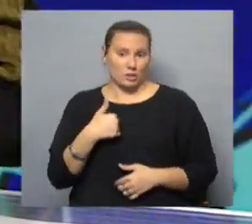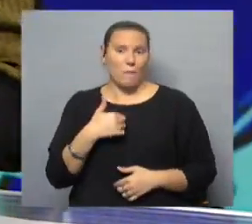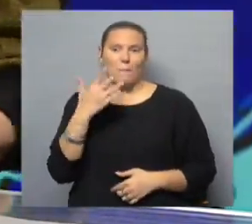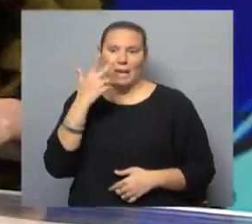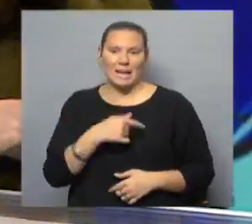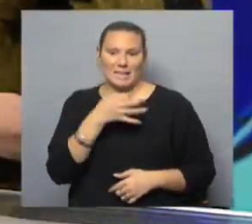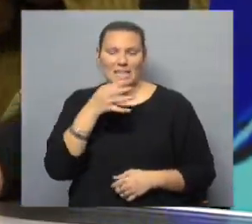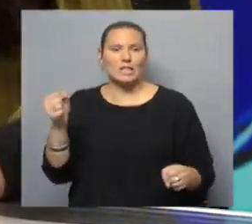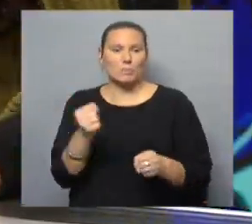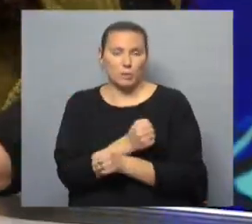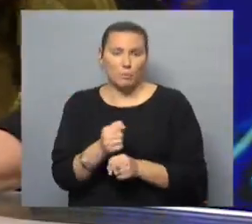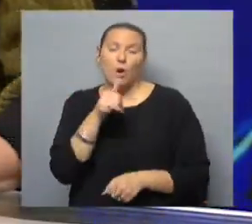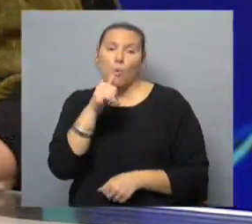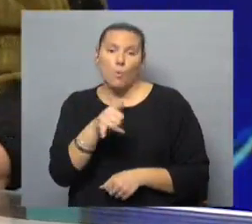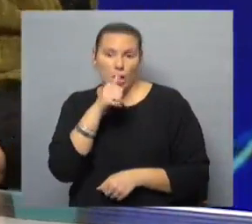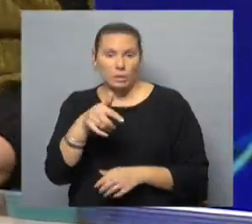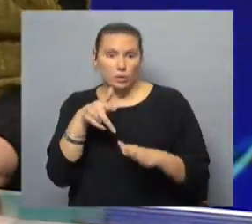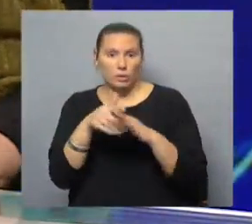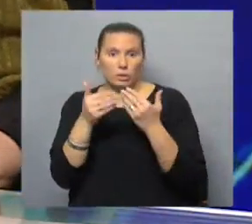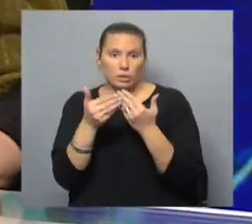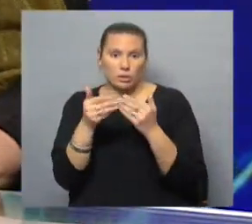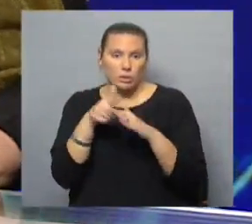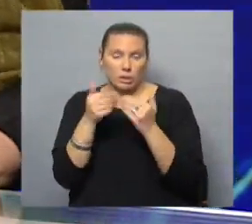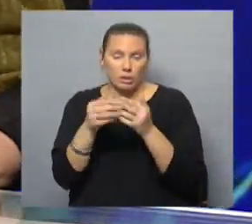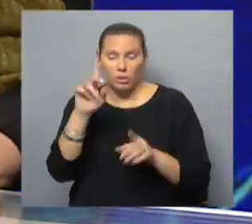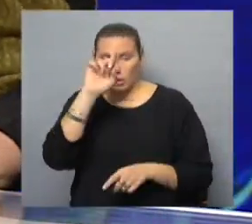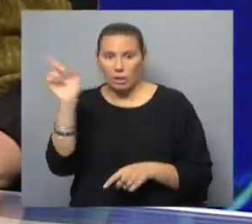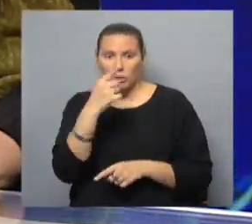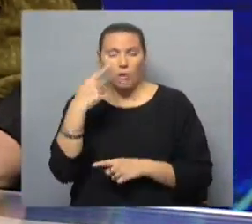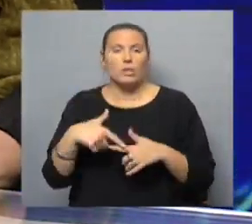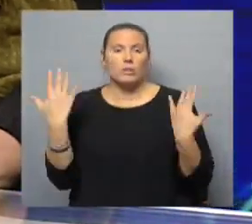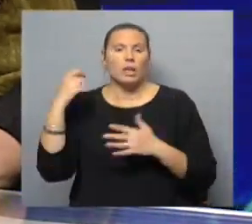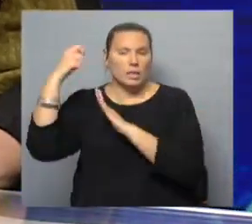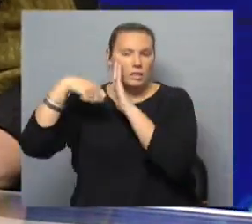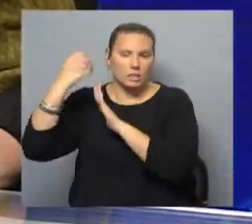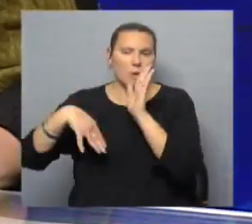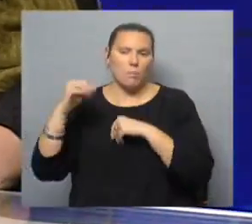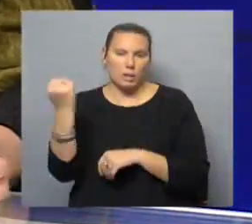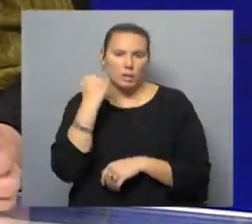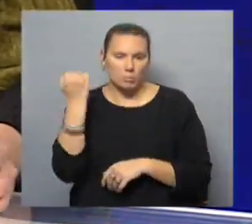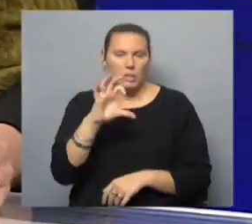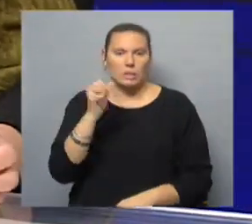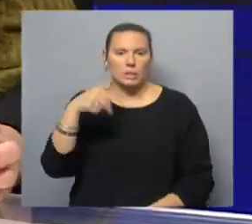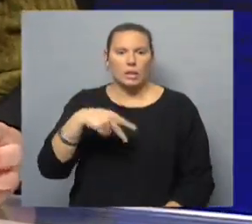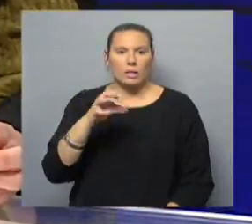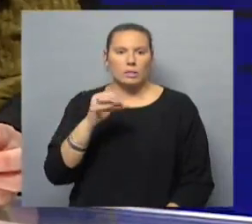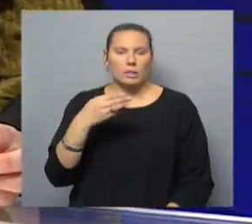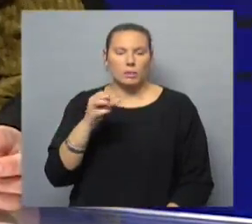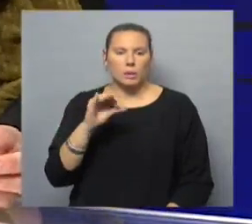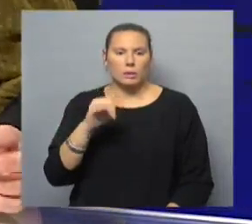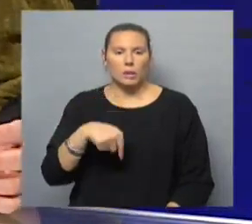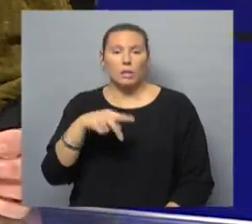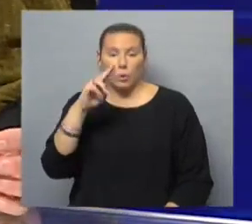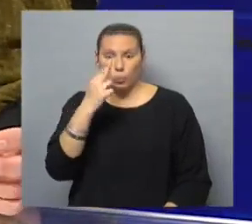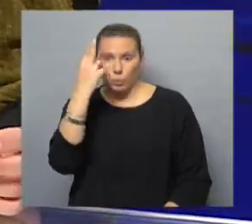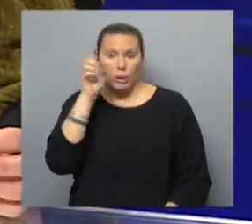encanta decir los premios. Les cuento que se estrenó internacionalmente en uno de los festivales de cine más prestigiosos, el Festival de San Sebastián, y en Uruguay la Asociación